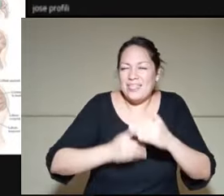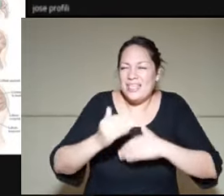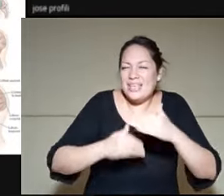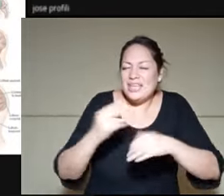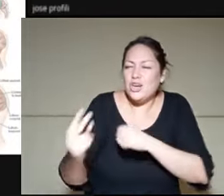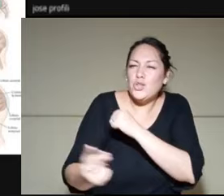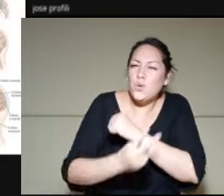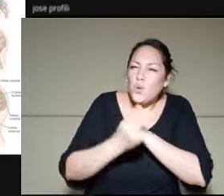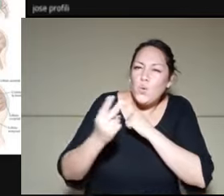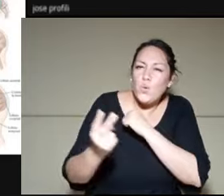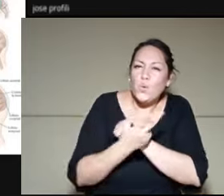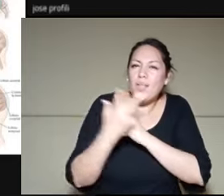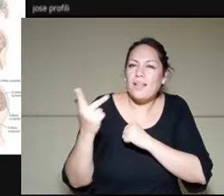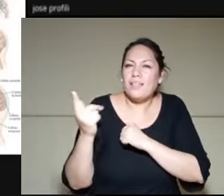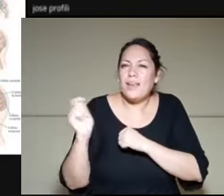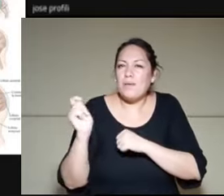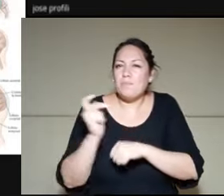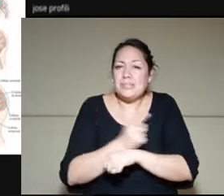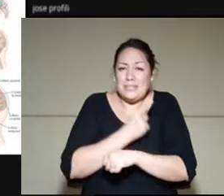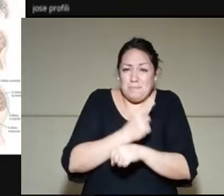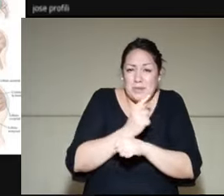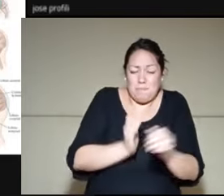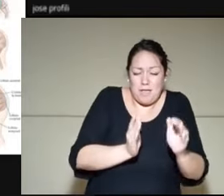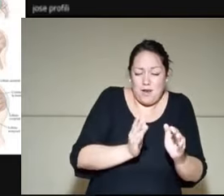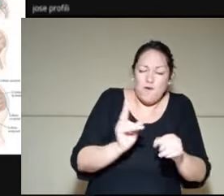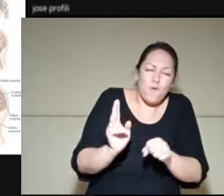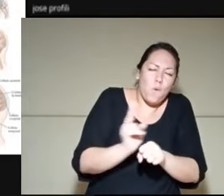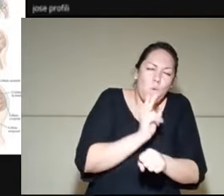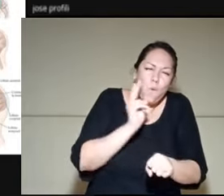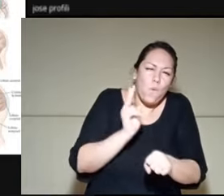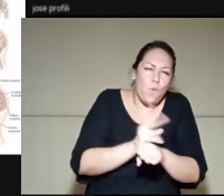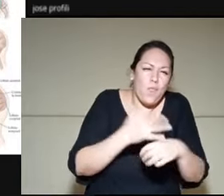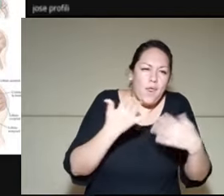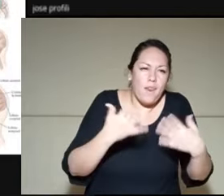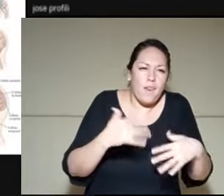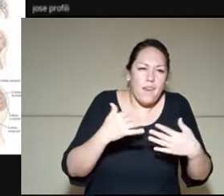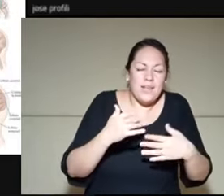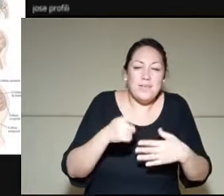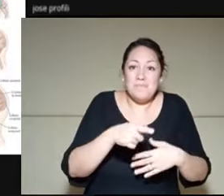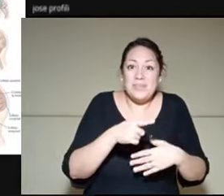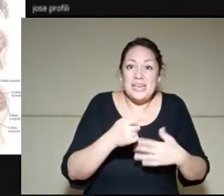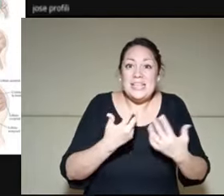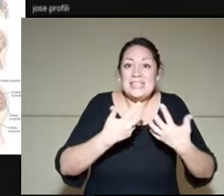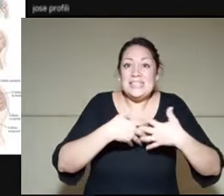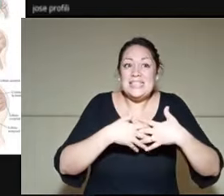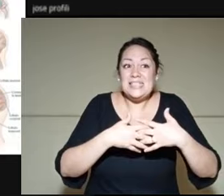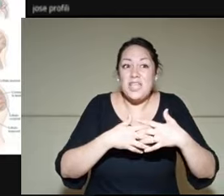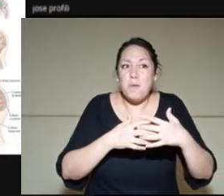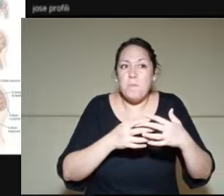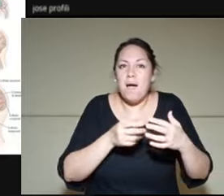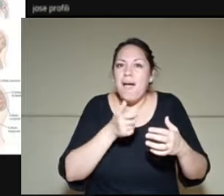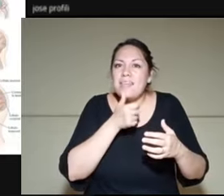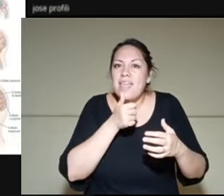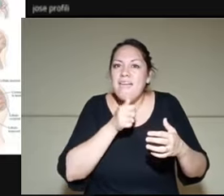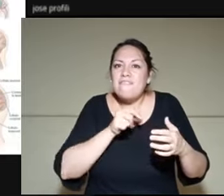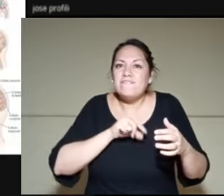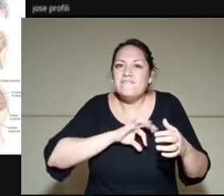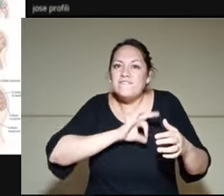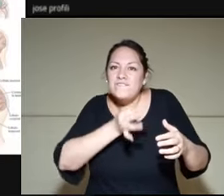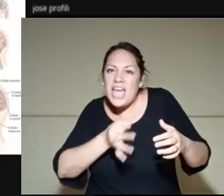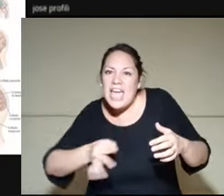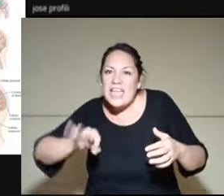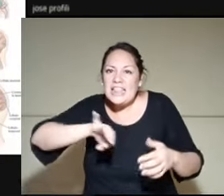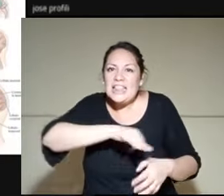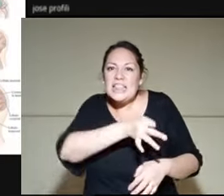este desarrollo embrionario en las primeras etapas del embarazo. Y fíjense cómo se va armando el sistema ventricular, cómo se va